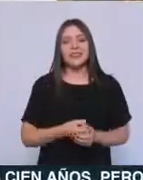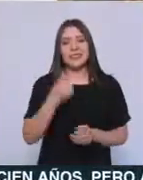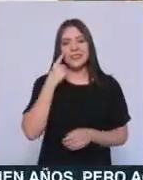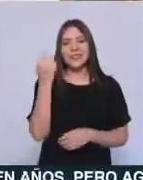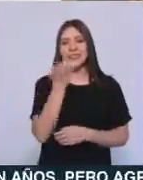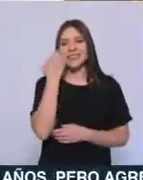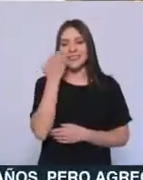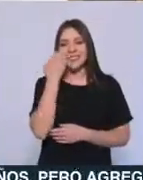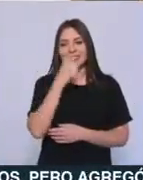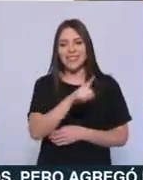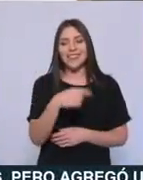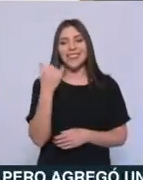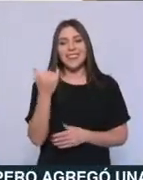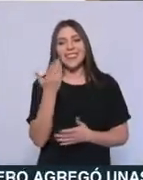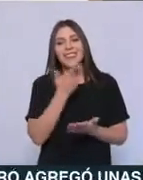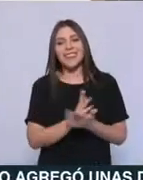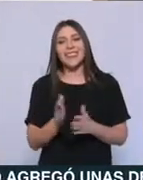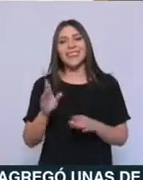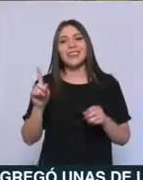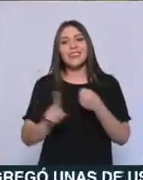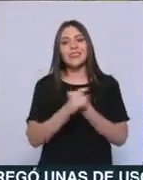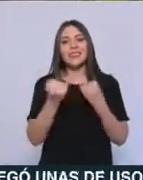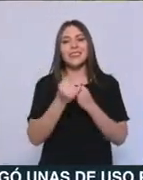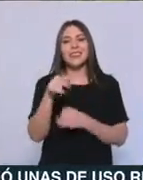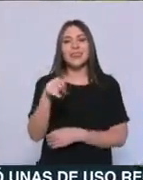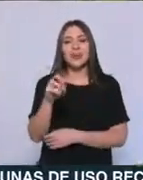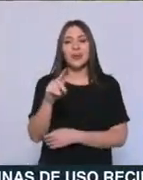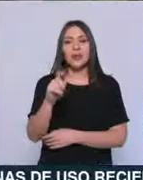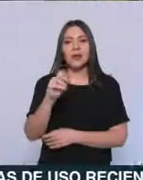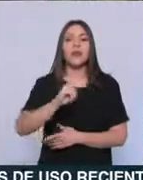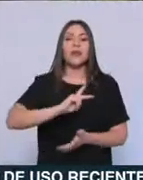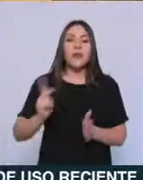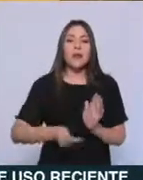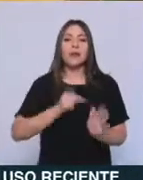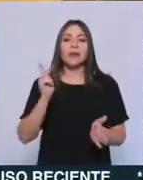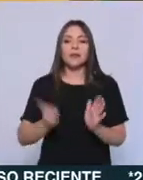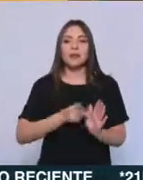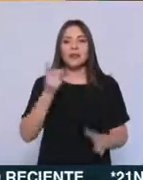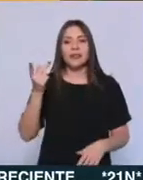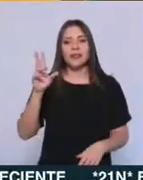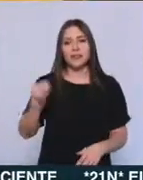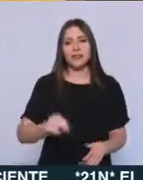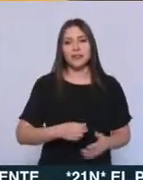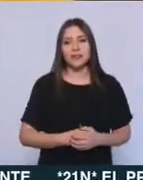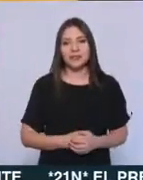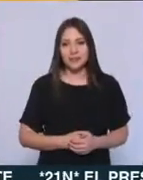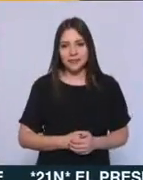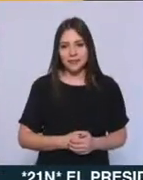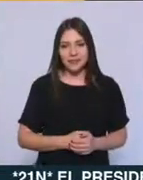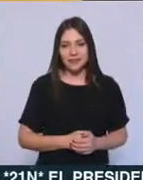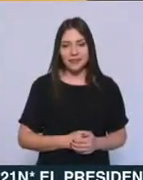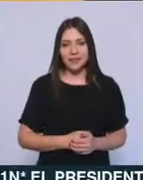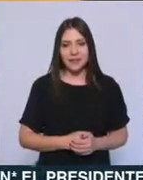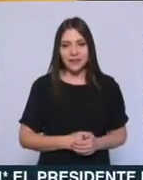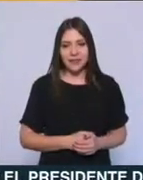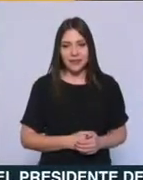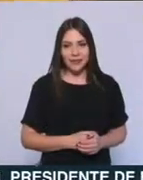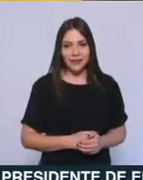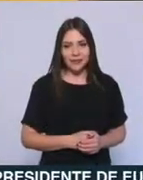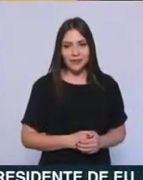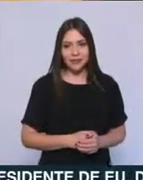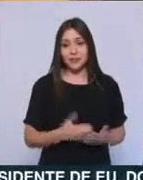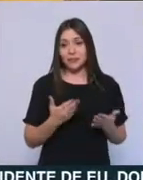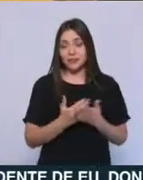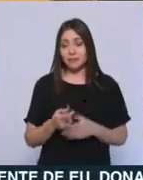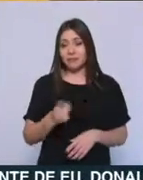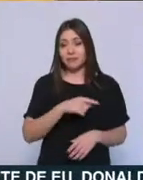académicos y que casos como el de Norberto Ronquillo no se repitan. No podemos hablar de satisfacción, es decir, nosotros no